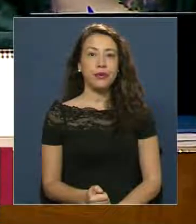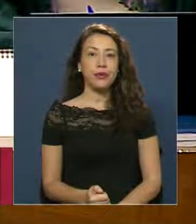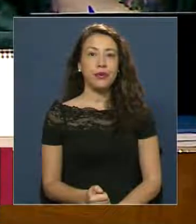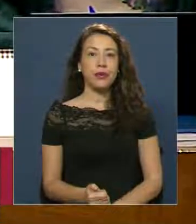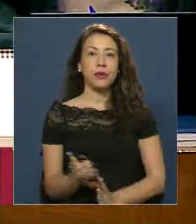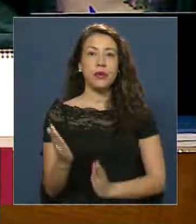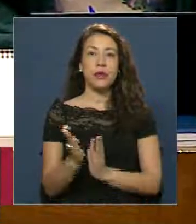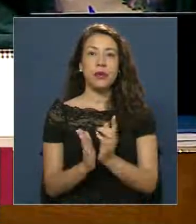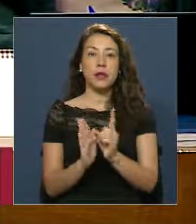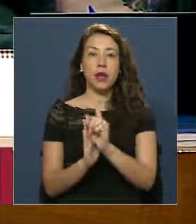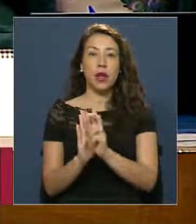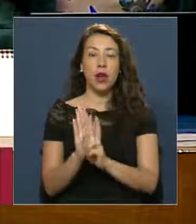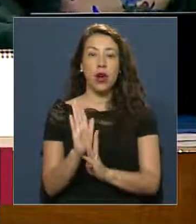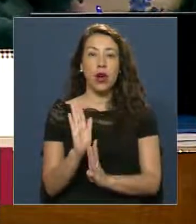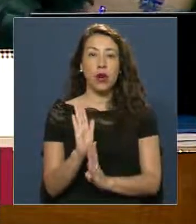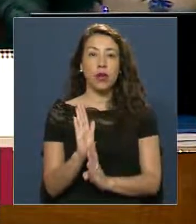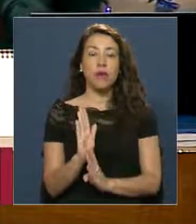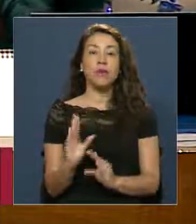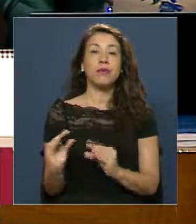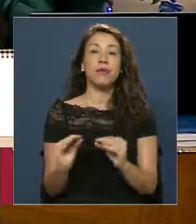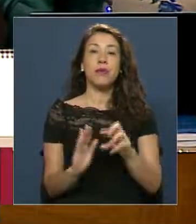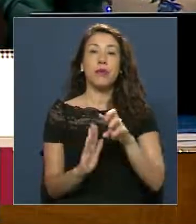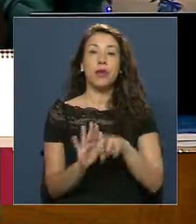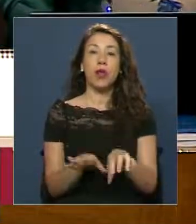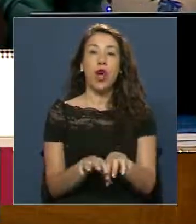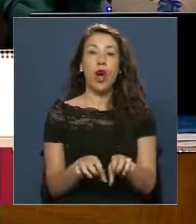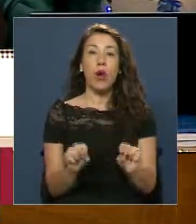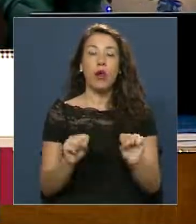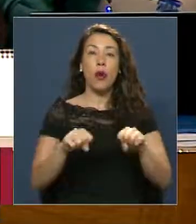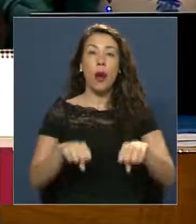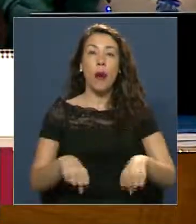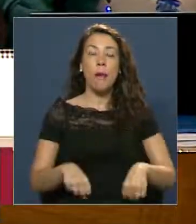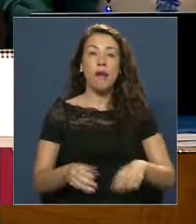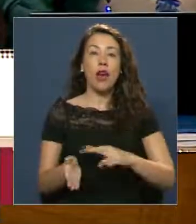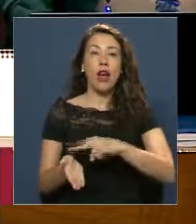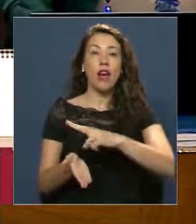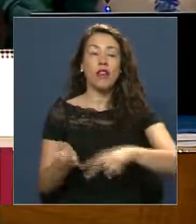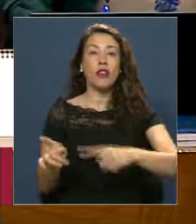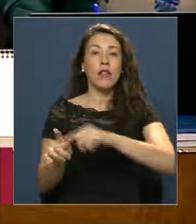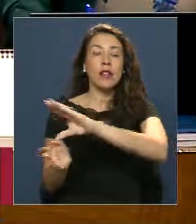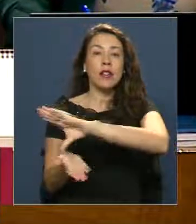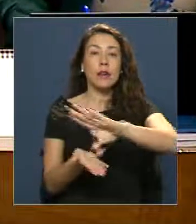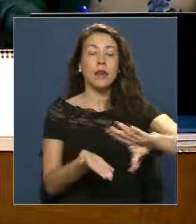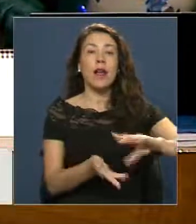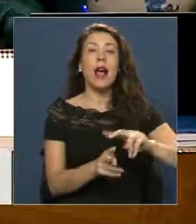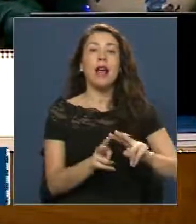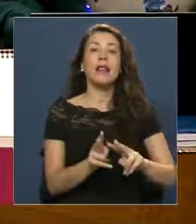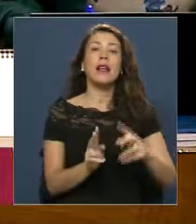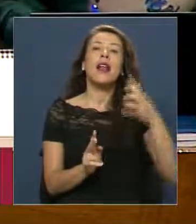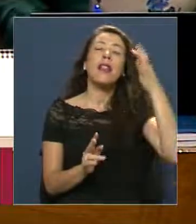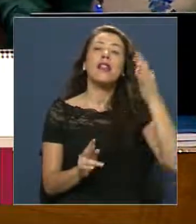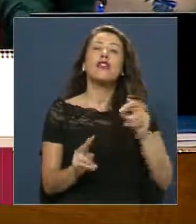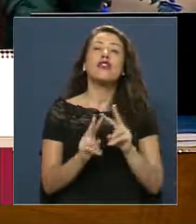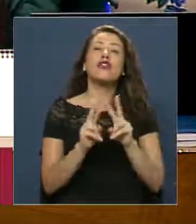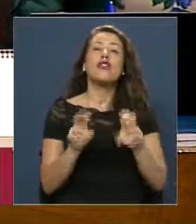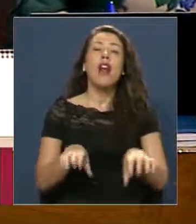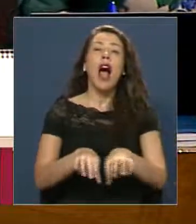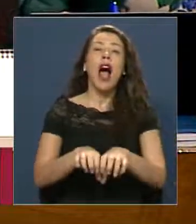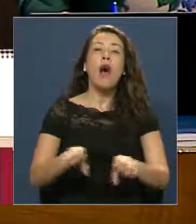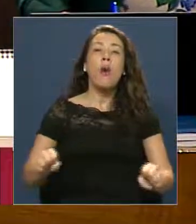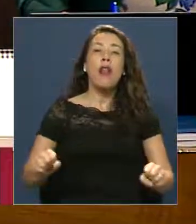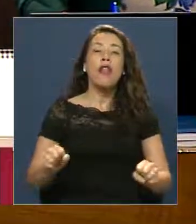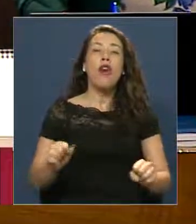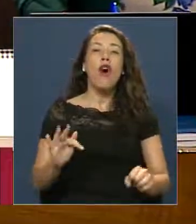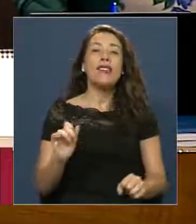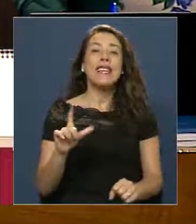Iniciando el orden del día, corresponde tratar el proyecto de acuerdo que aprueba la Convención Multilateral para aplicar las medidas relacionadas con los tratados fiscales